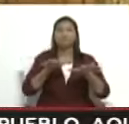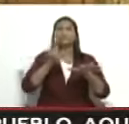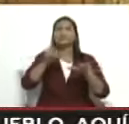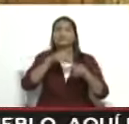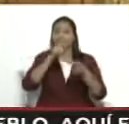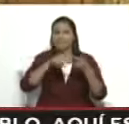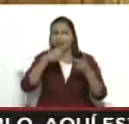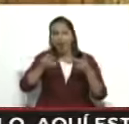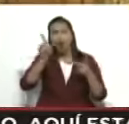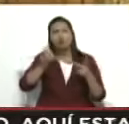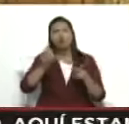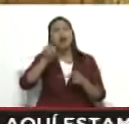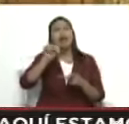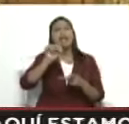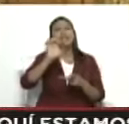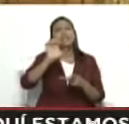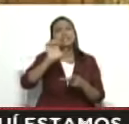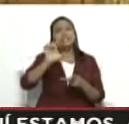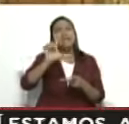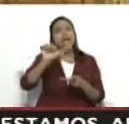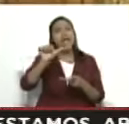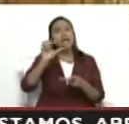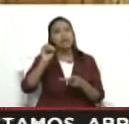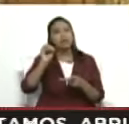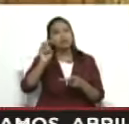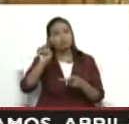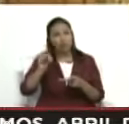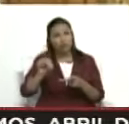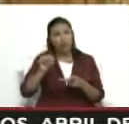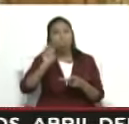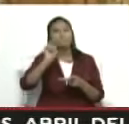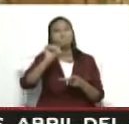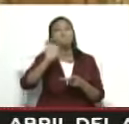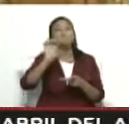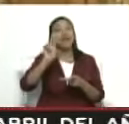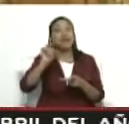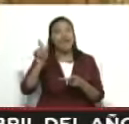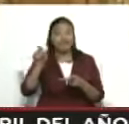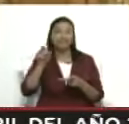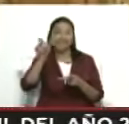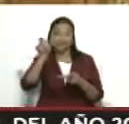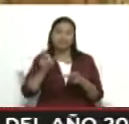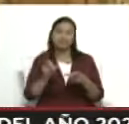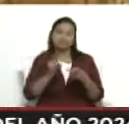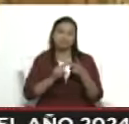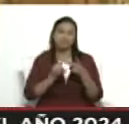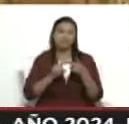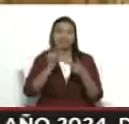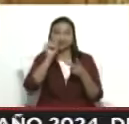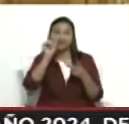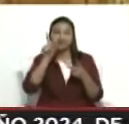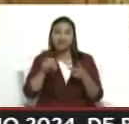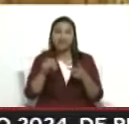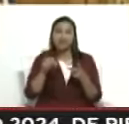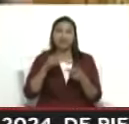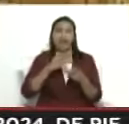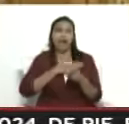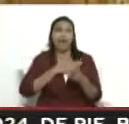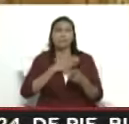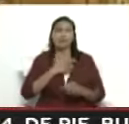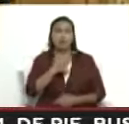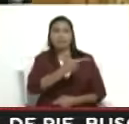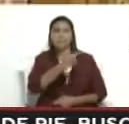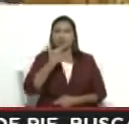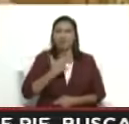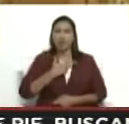Merentes, quien lo ve calladito, Nelson Merentes. Y Nelson decía, a mí no me den una pistola, pero me voy por